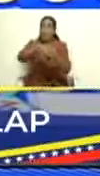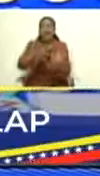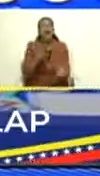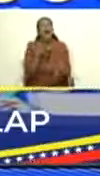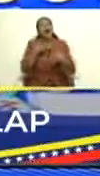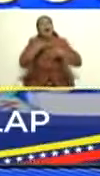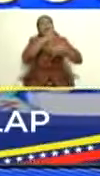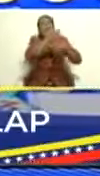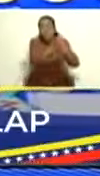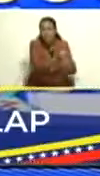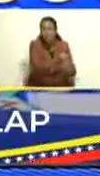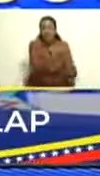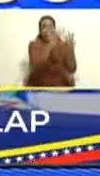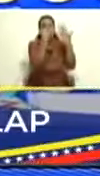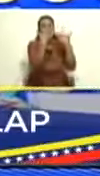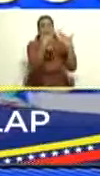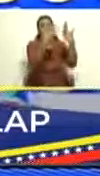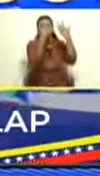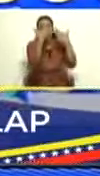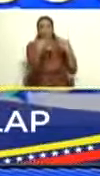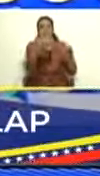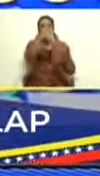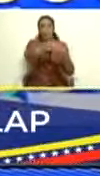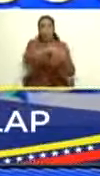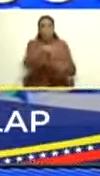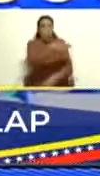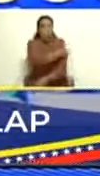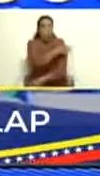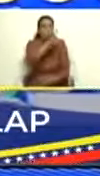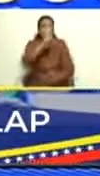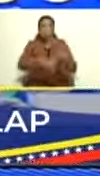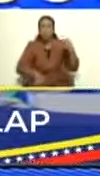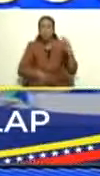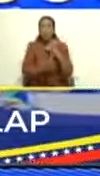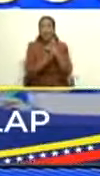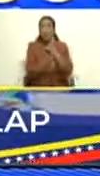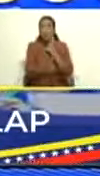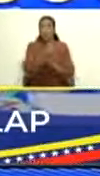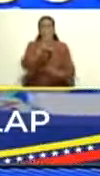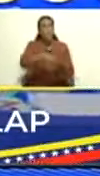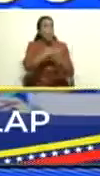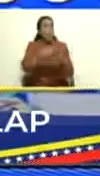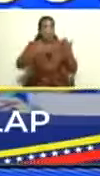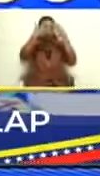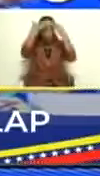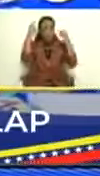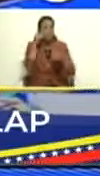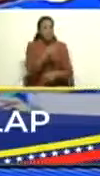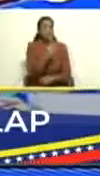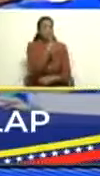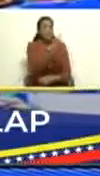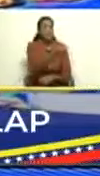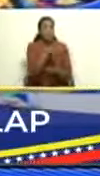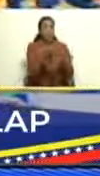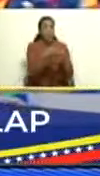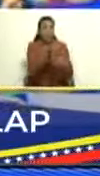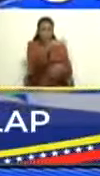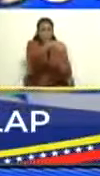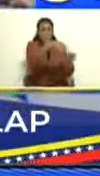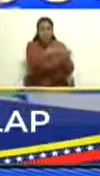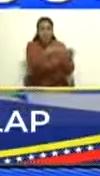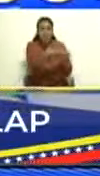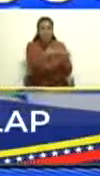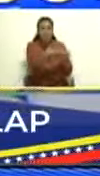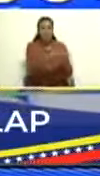creer en el mensaje de la manita y la última cola. Prohibido olvidar. Y esa gente al